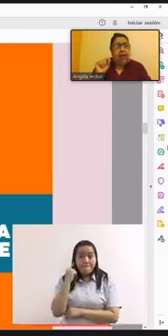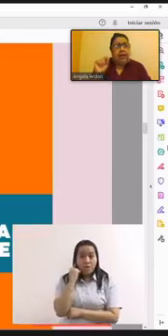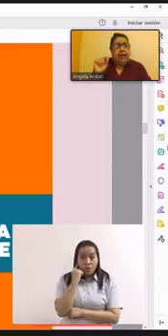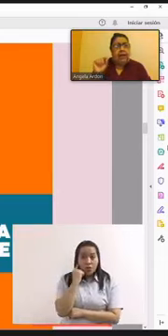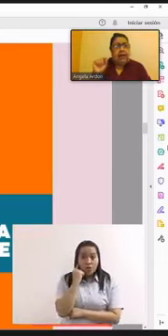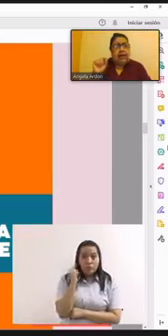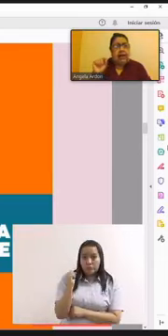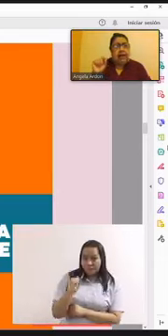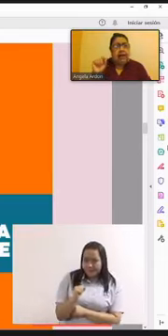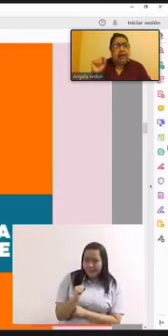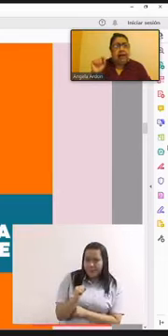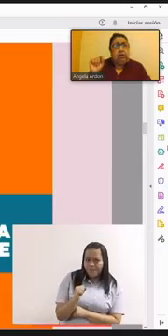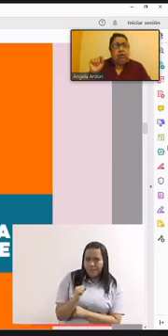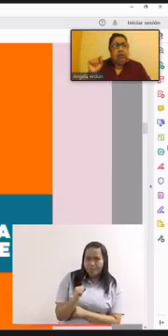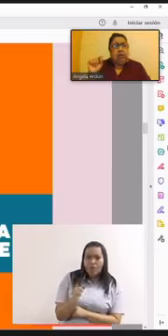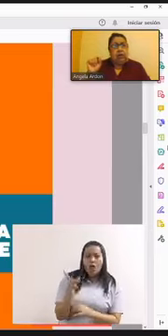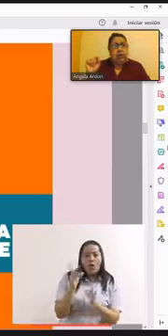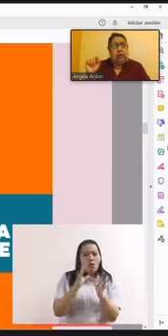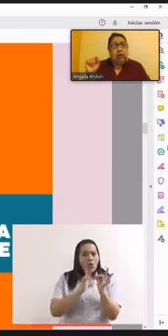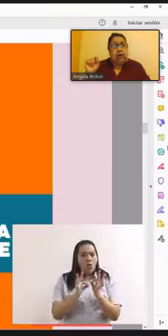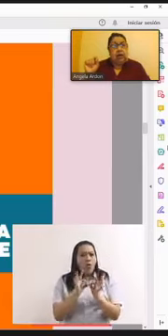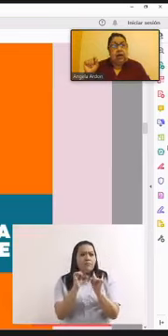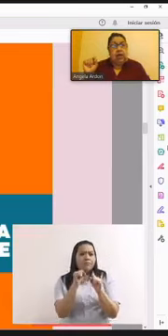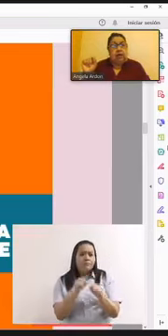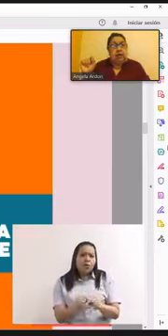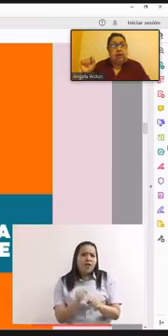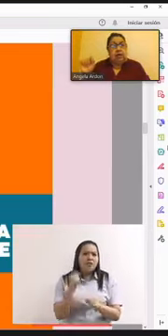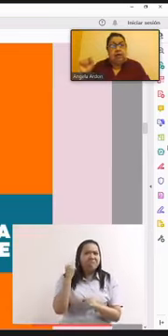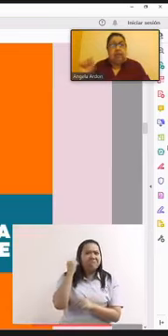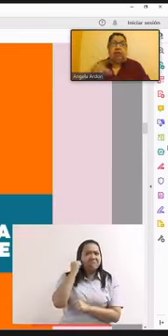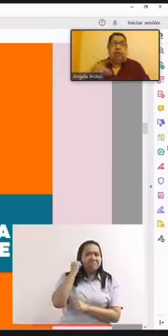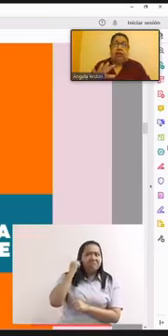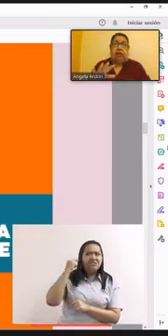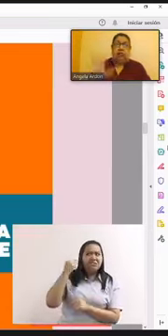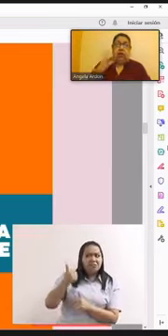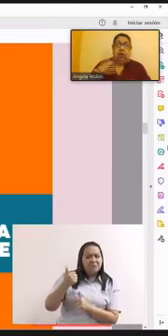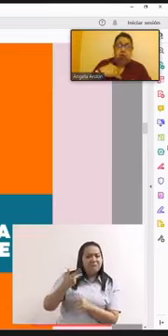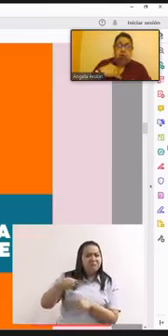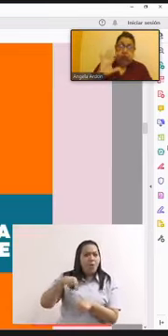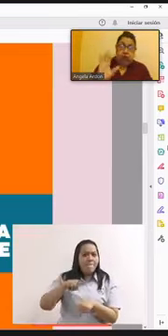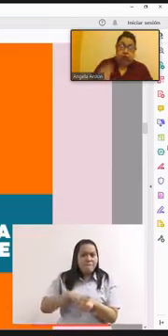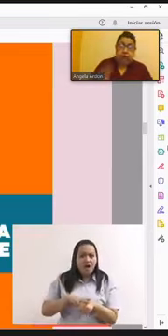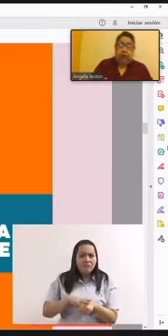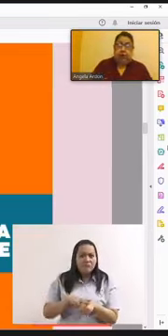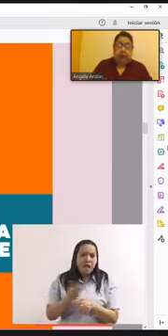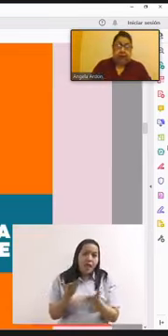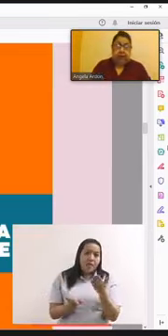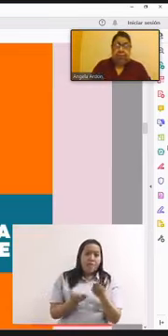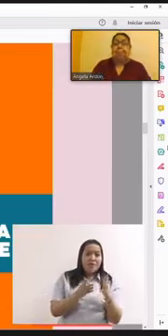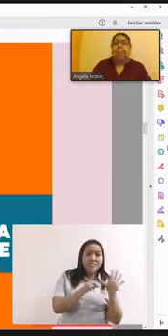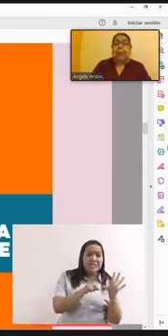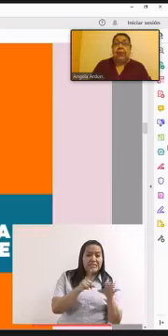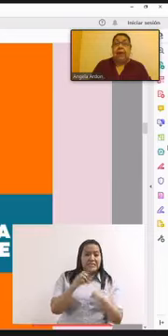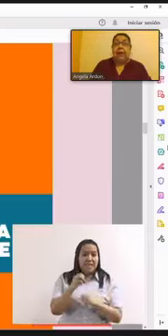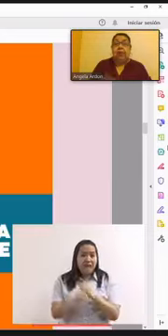poder llegar a tener una audición normal cuando tengamos 60, 80 años? Yo les voy a contar una experiencia.